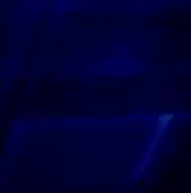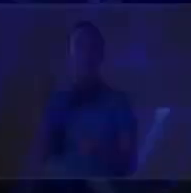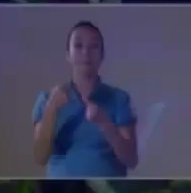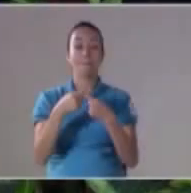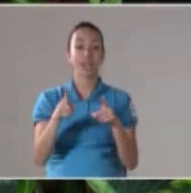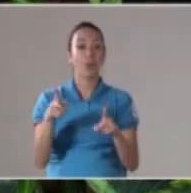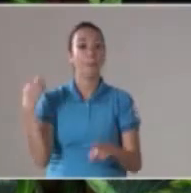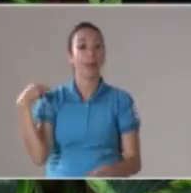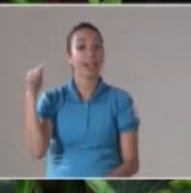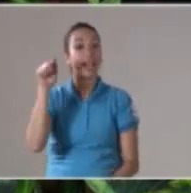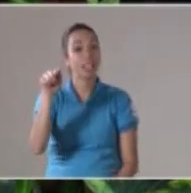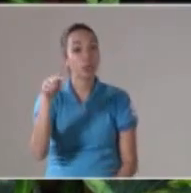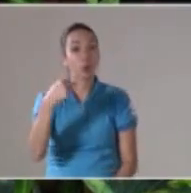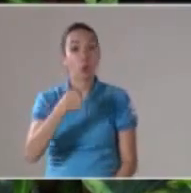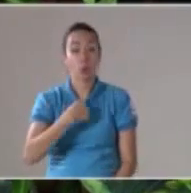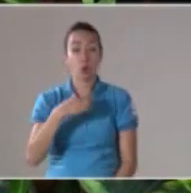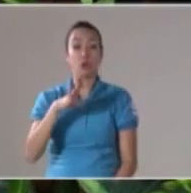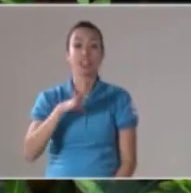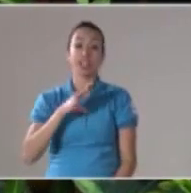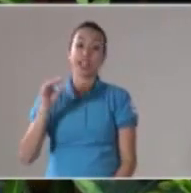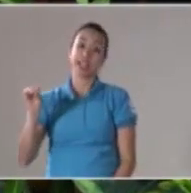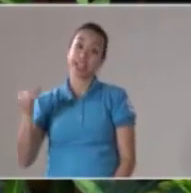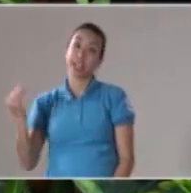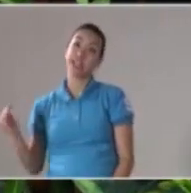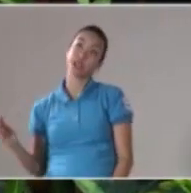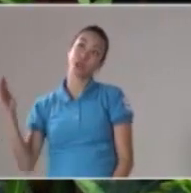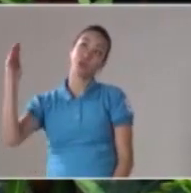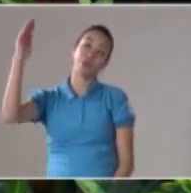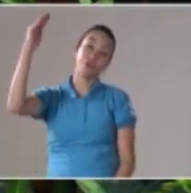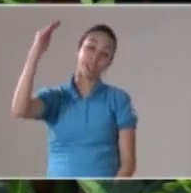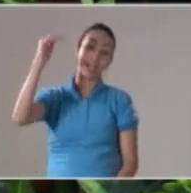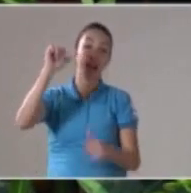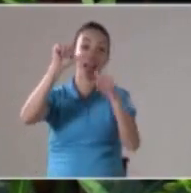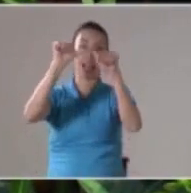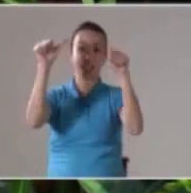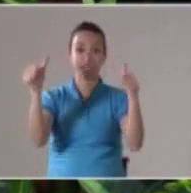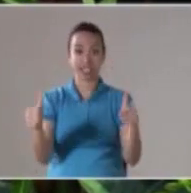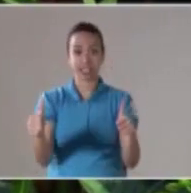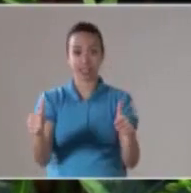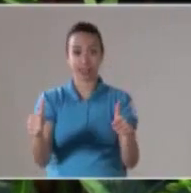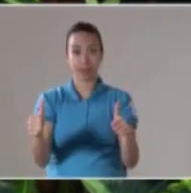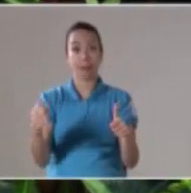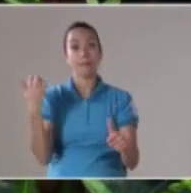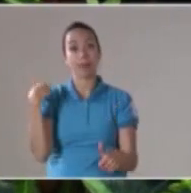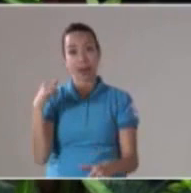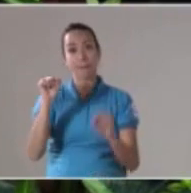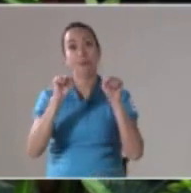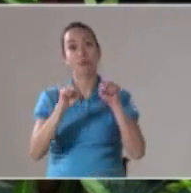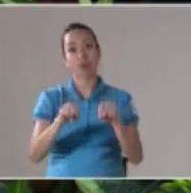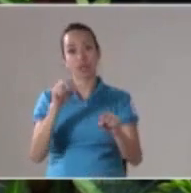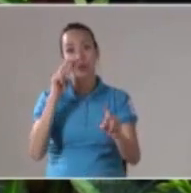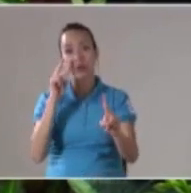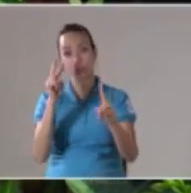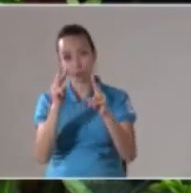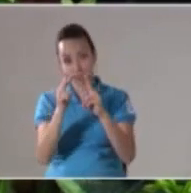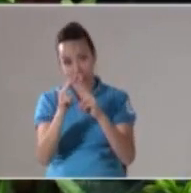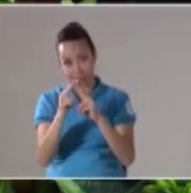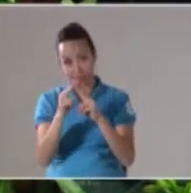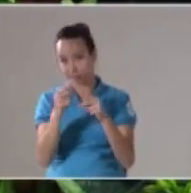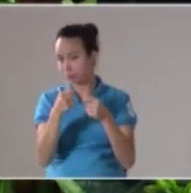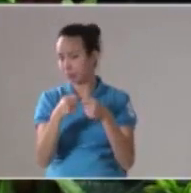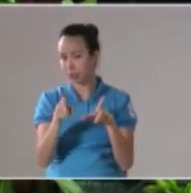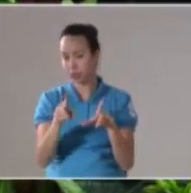altar, y eso no cualquiera lo hace. Entonces ya se conoce cuál es la voluntad. Entonces yo